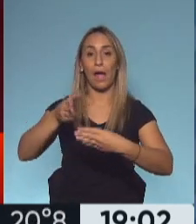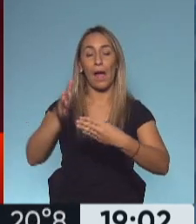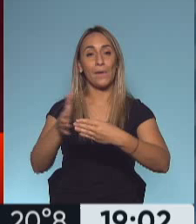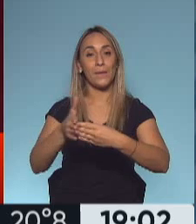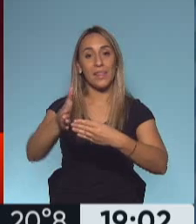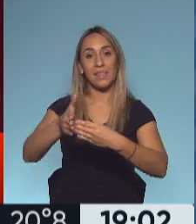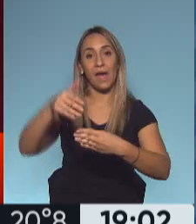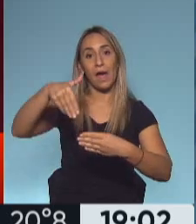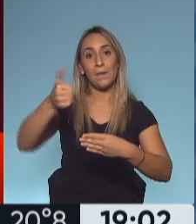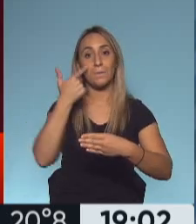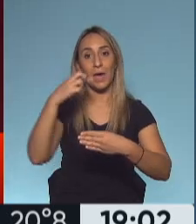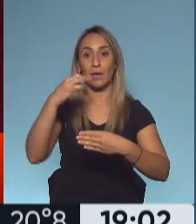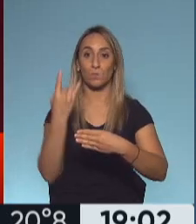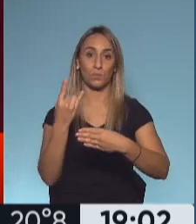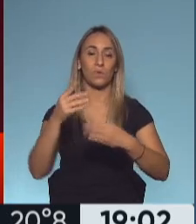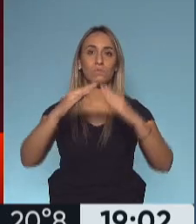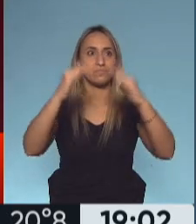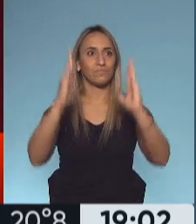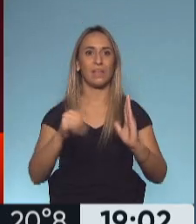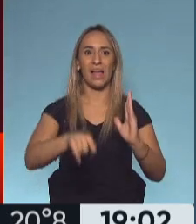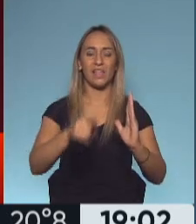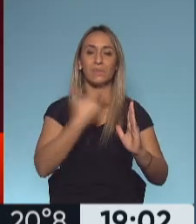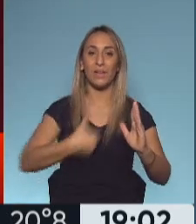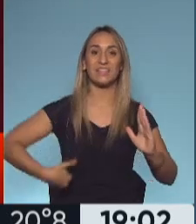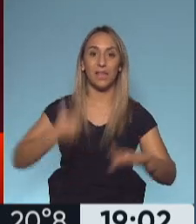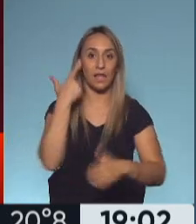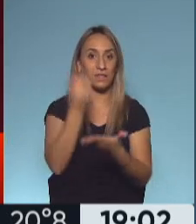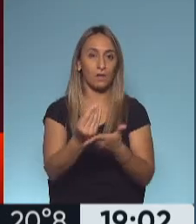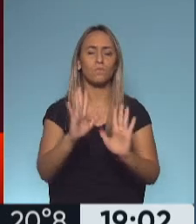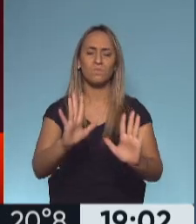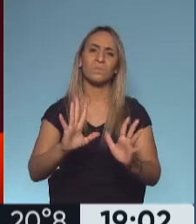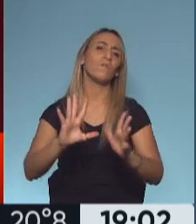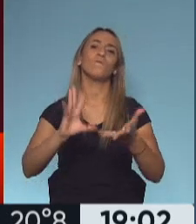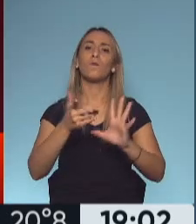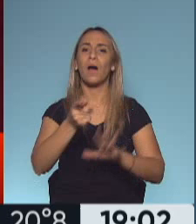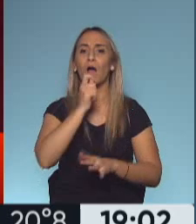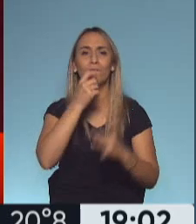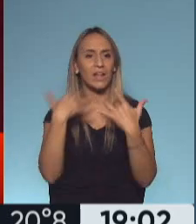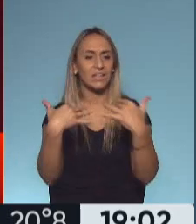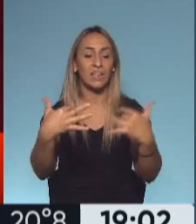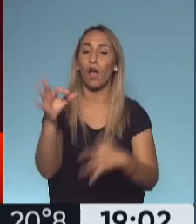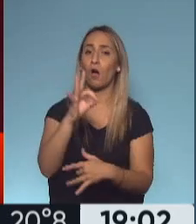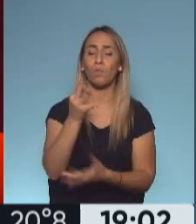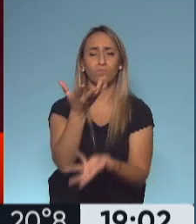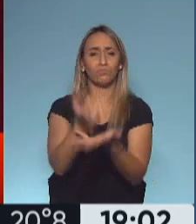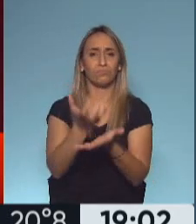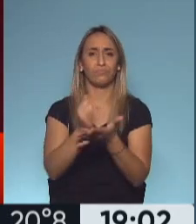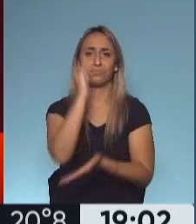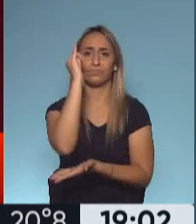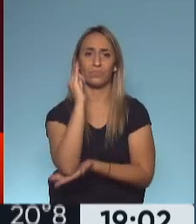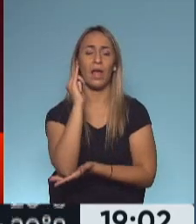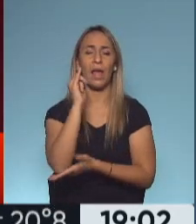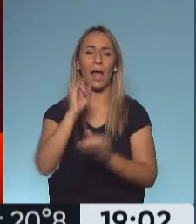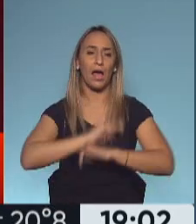la residencia presidencial, desde allí, ya sea en el formato de conferencia de prensa o bien en un anuncio grabado, saldrían